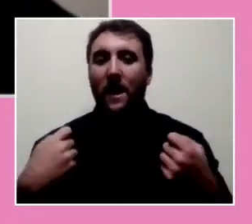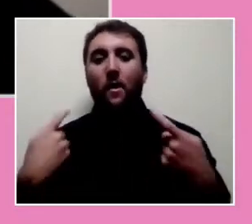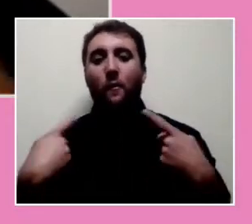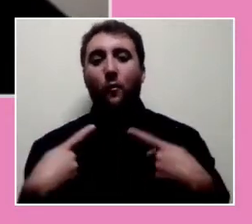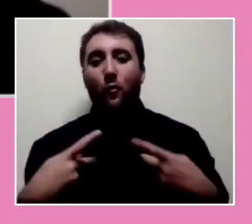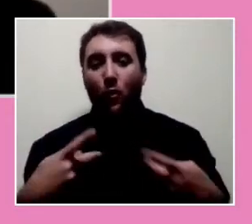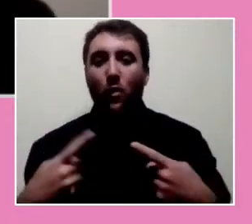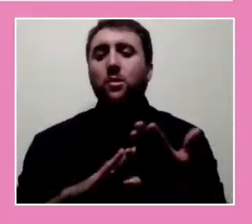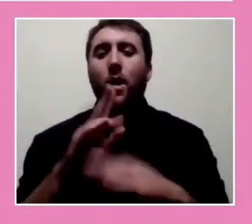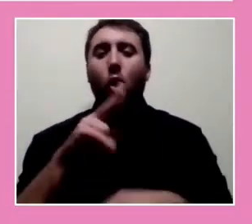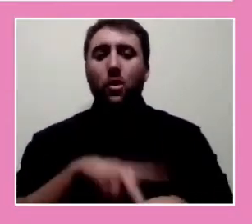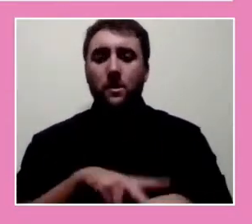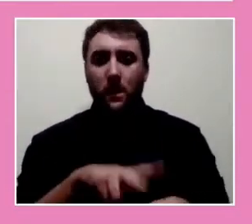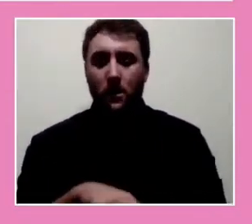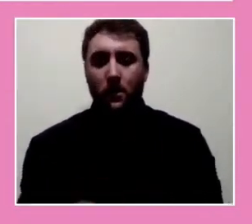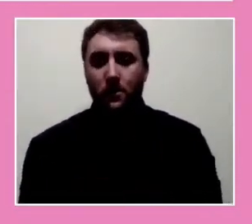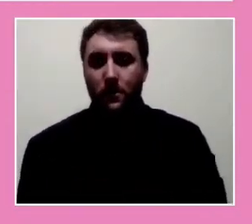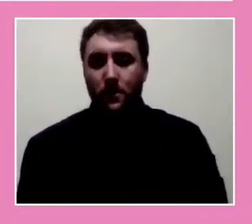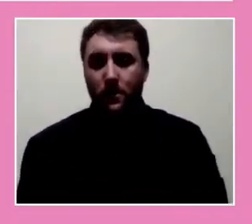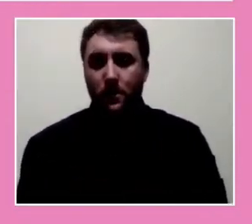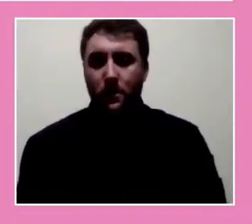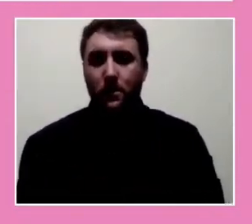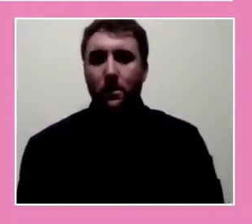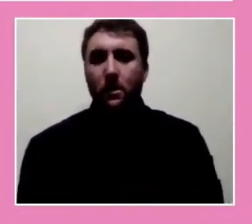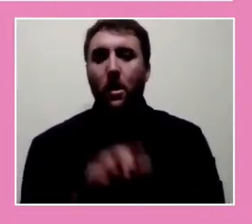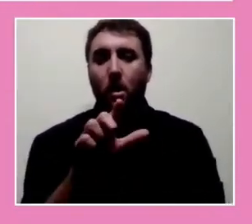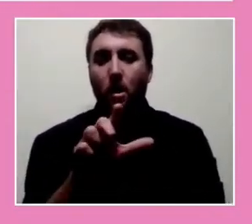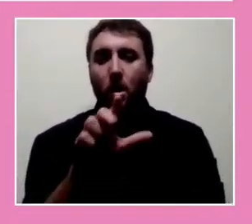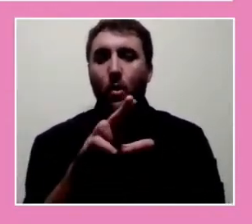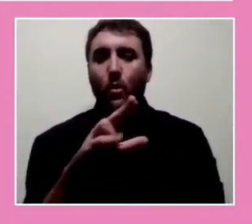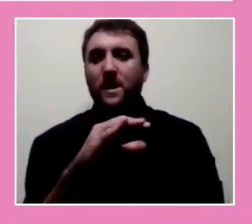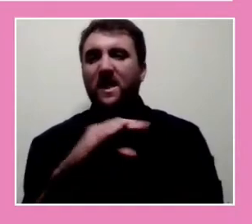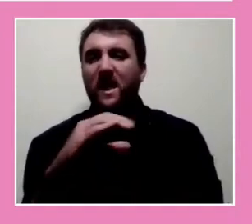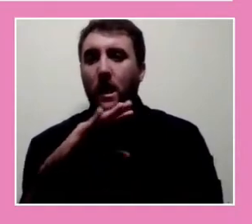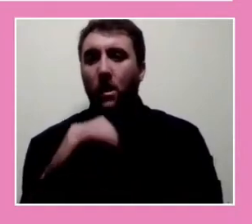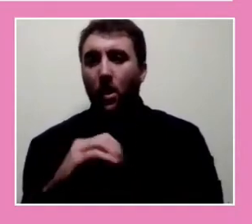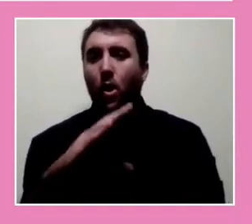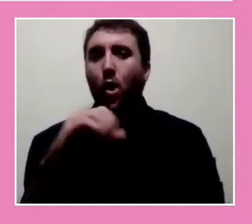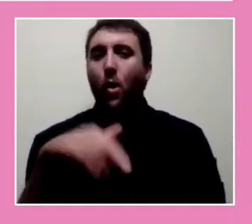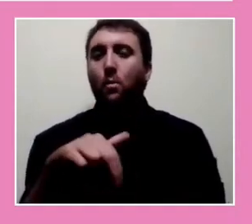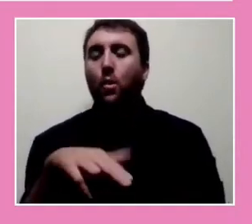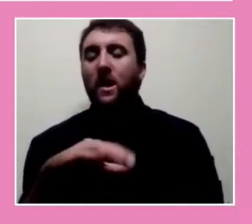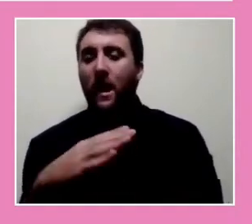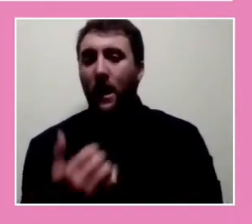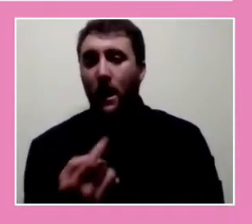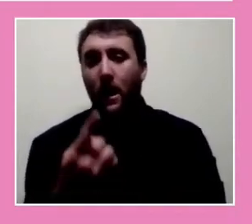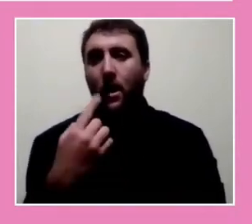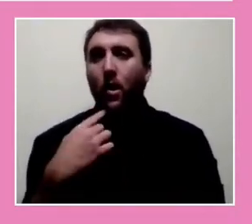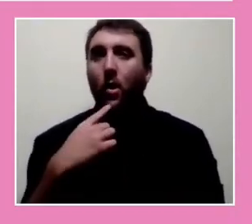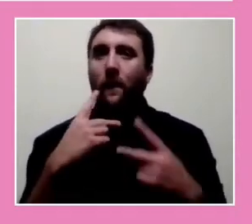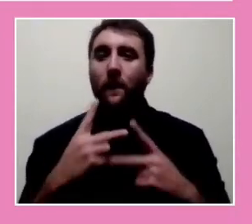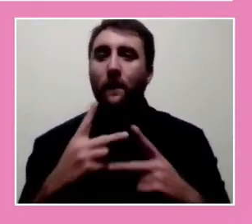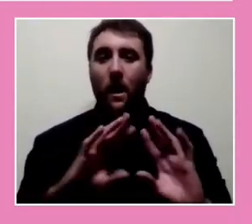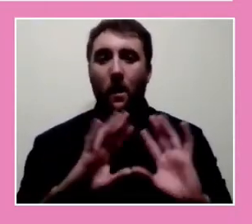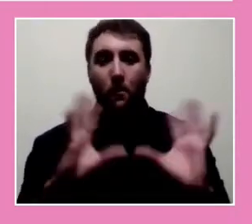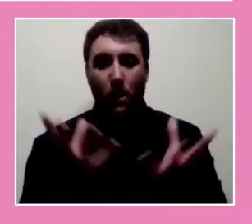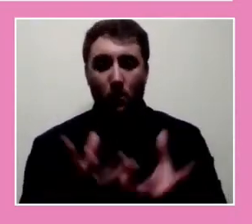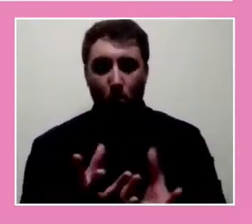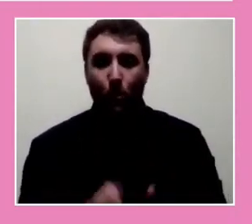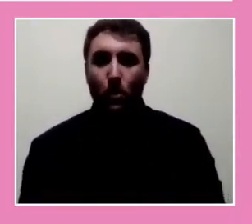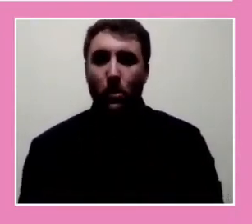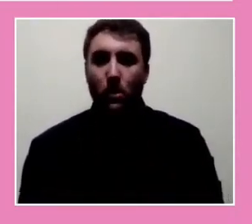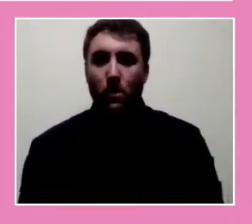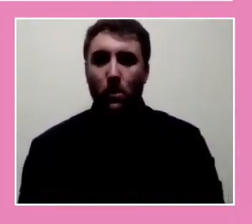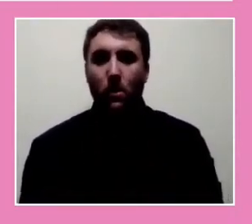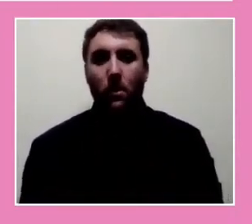su actividad física. En general, Luisito comunica por la cultura que tiene, porque él hace viajes por todo el mundo,